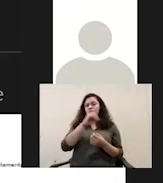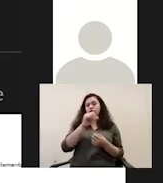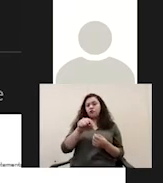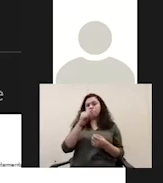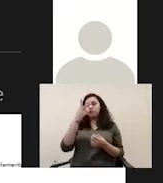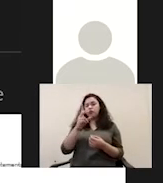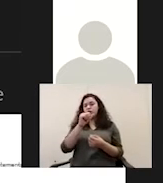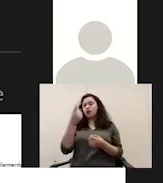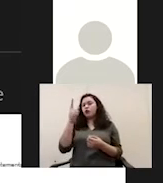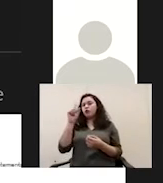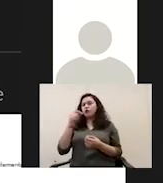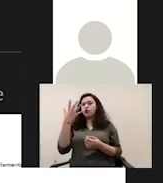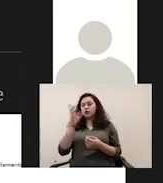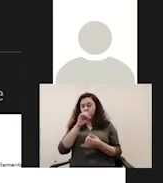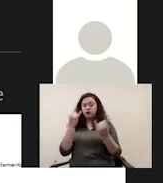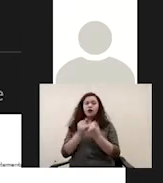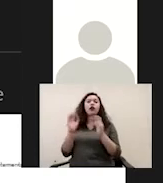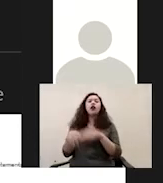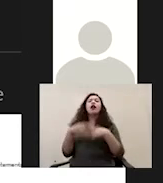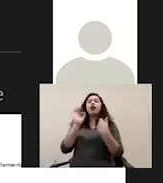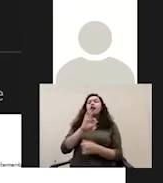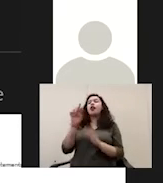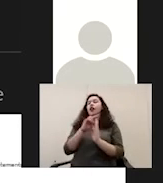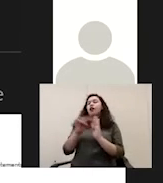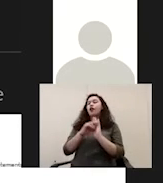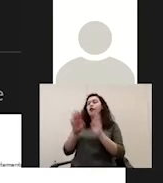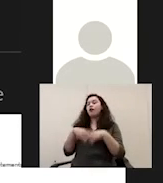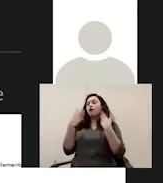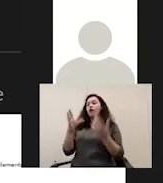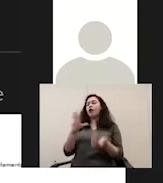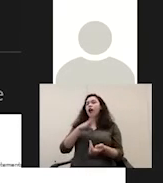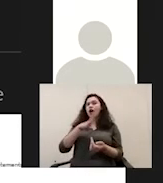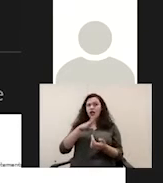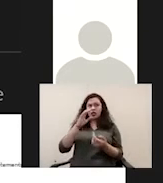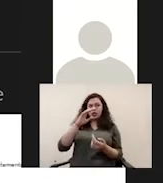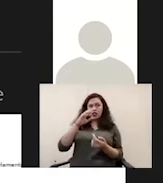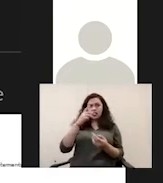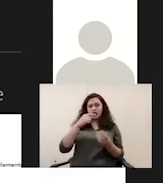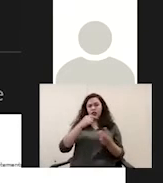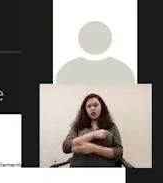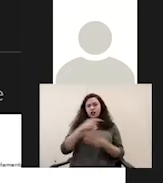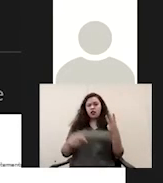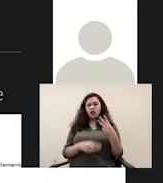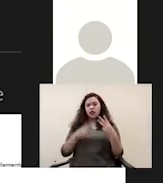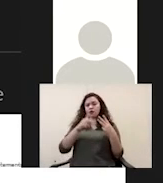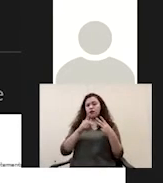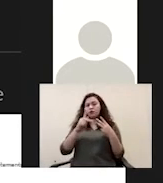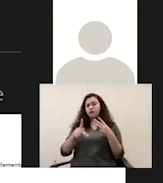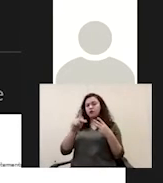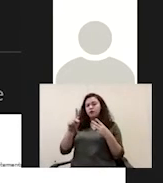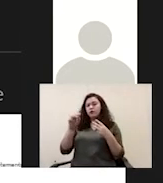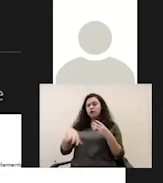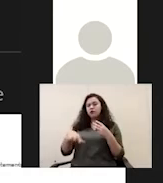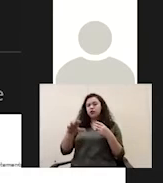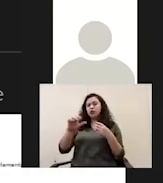1.5. También estar fuera de la norma, tener una medición de 3 partes por millón es una hipercloración, la cual